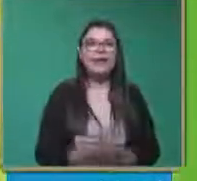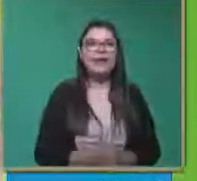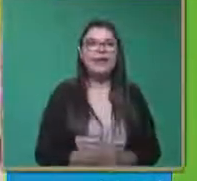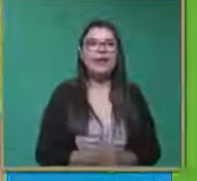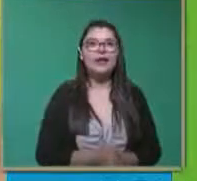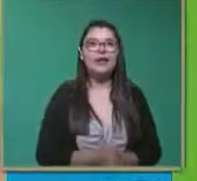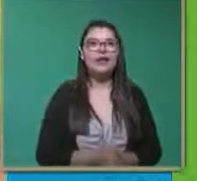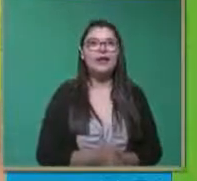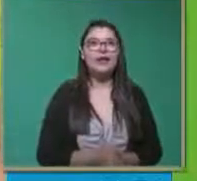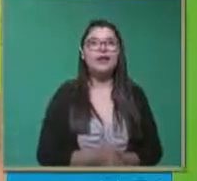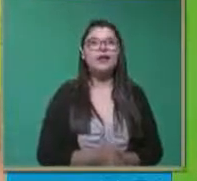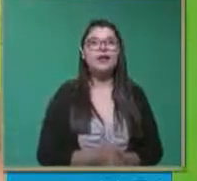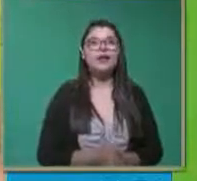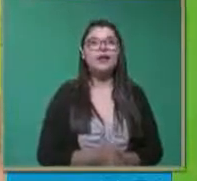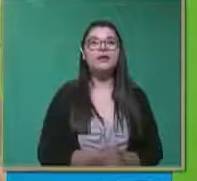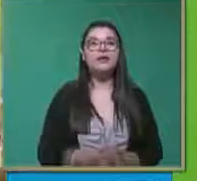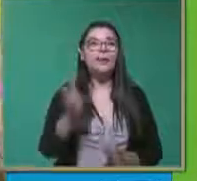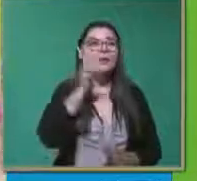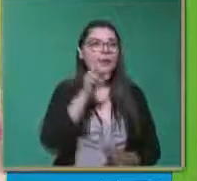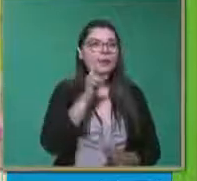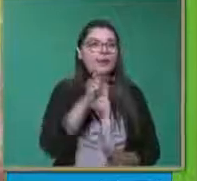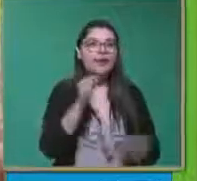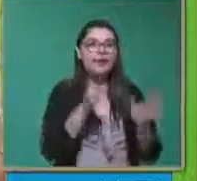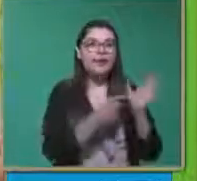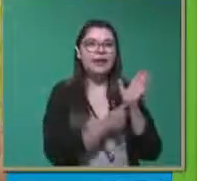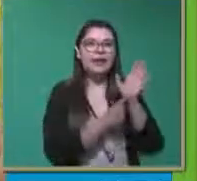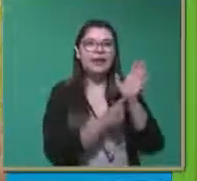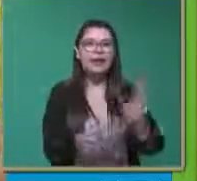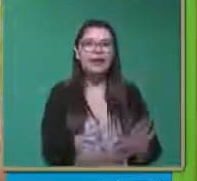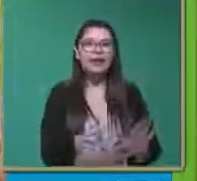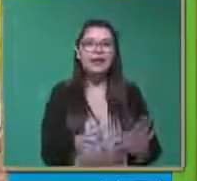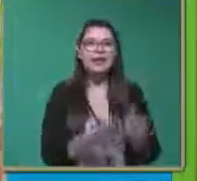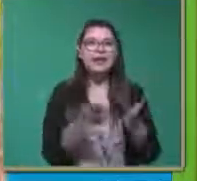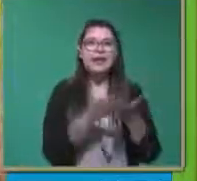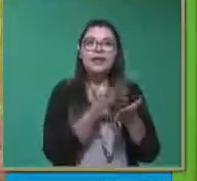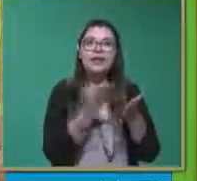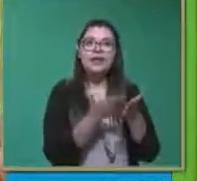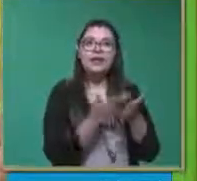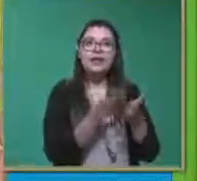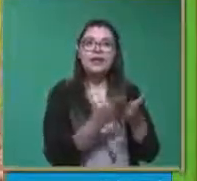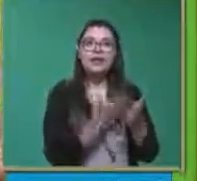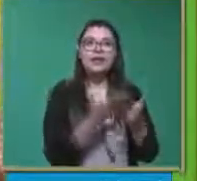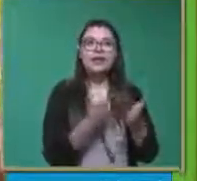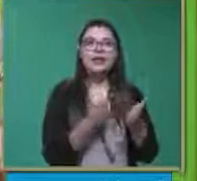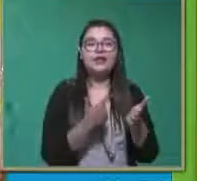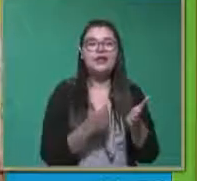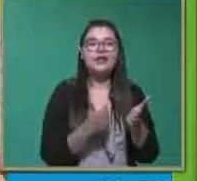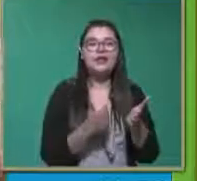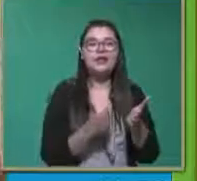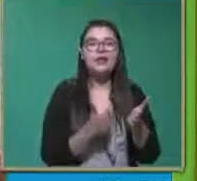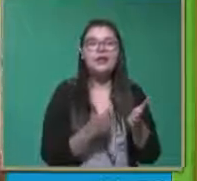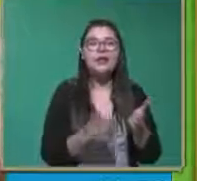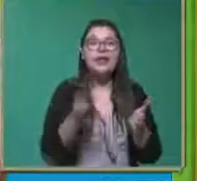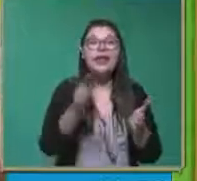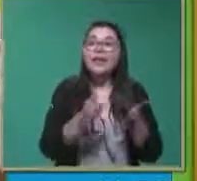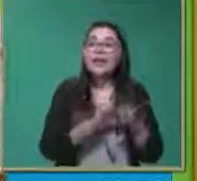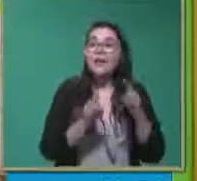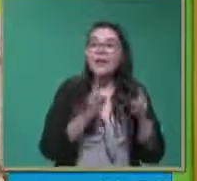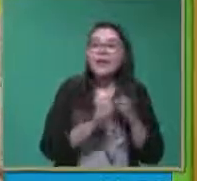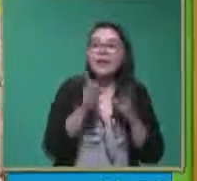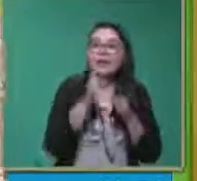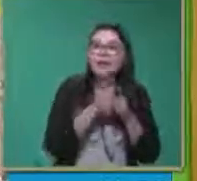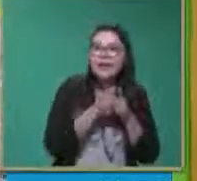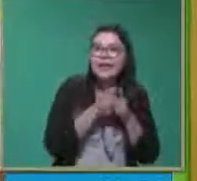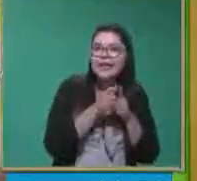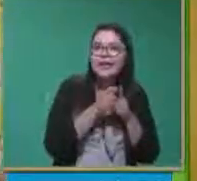lo que incluye, ¿no? Los libros del mago Bisbal incluyen, obviamente, mi caricatura. Ya lo tiraste, maestra. ¡Ay, pobre